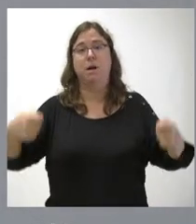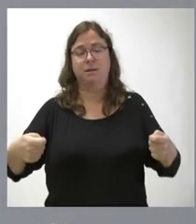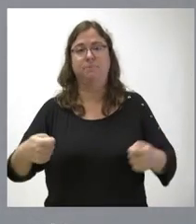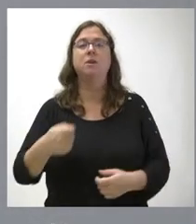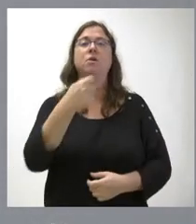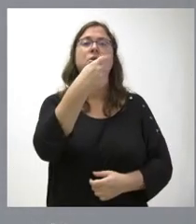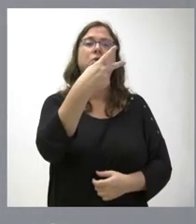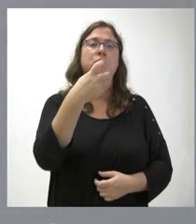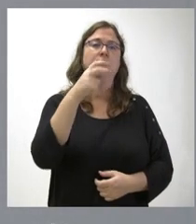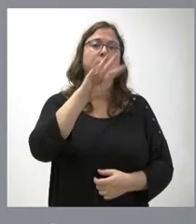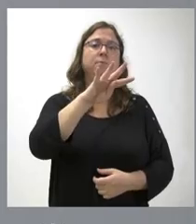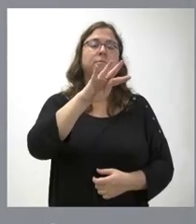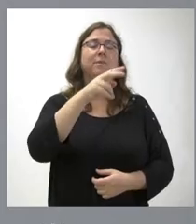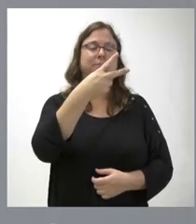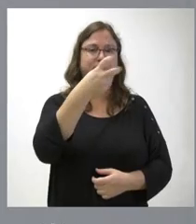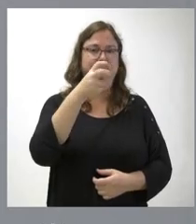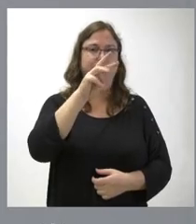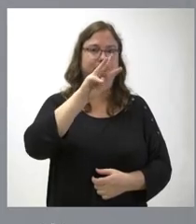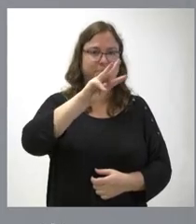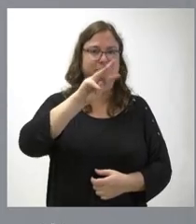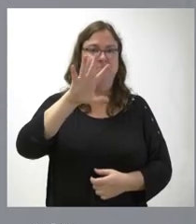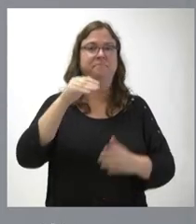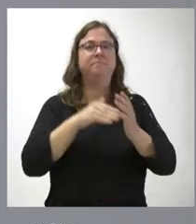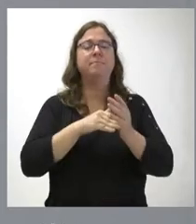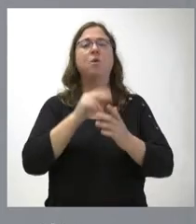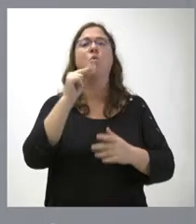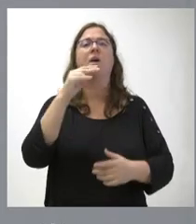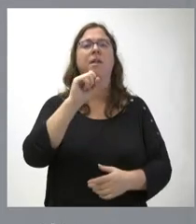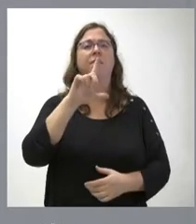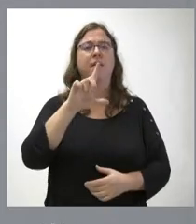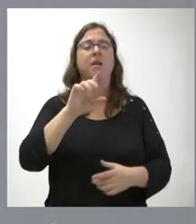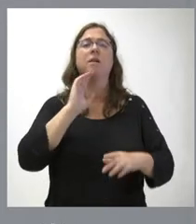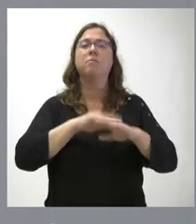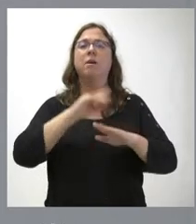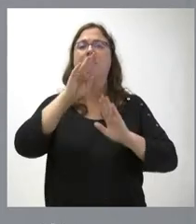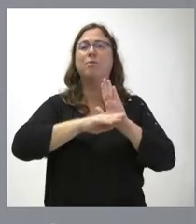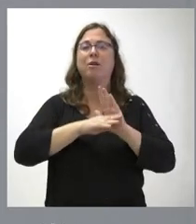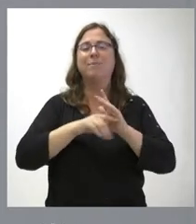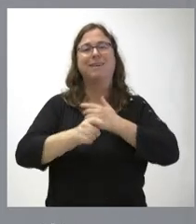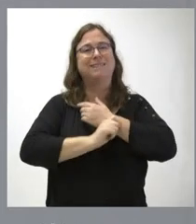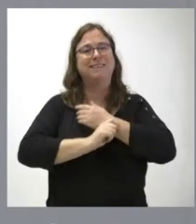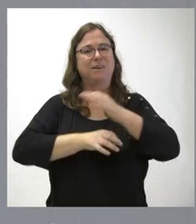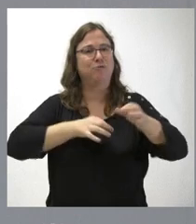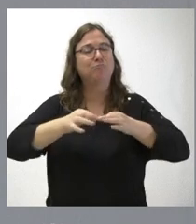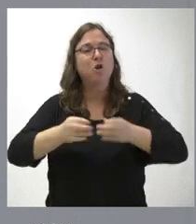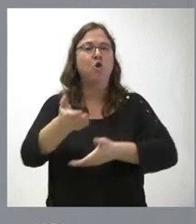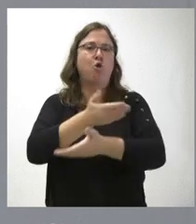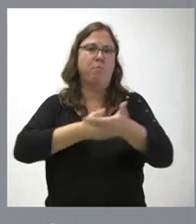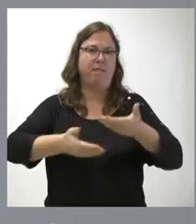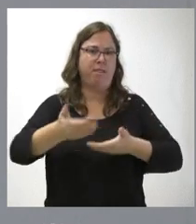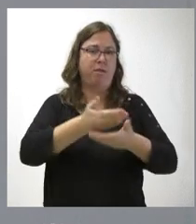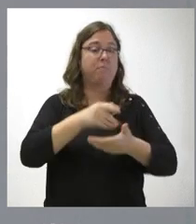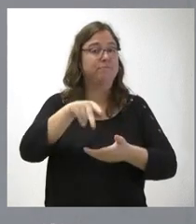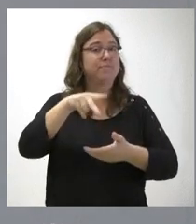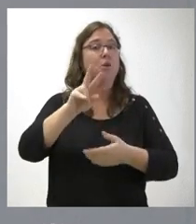235,000 para urcil para medidas comprendidas en el plan estratégico del cooperativismo es esta una asociación